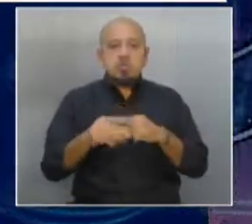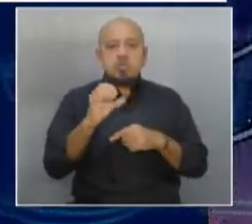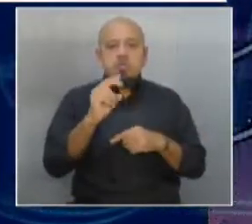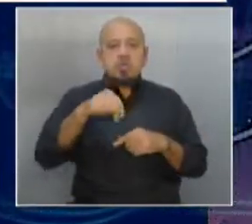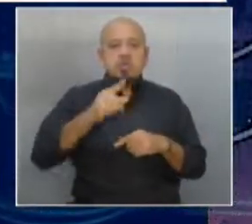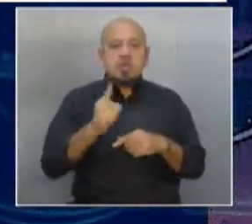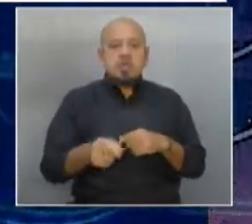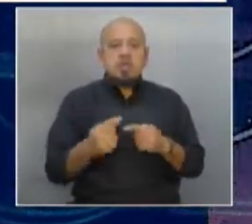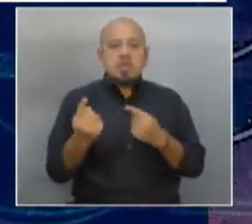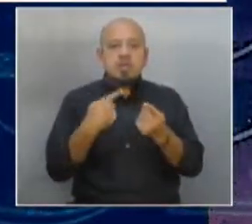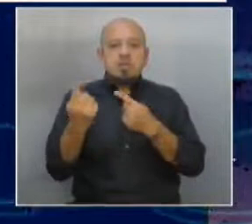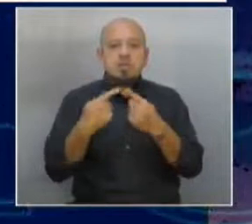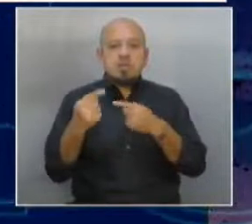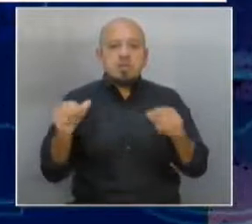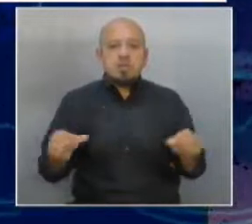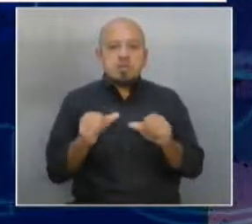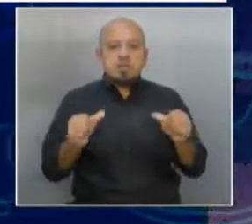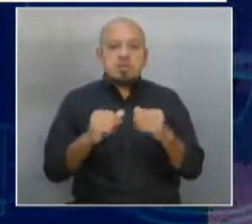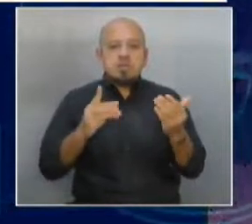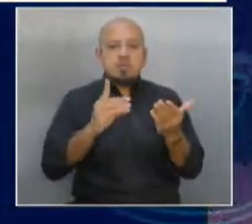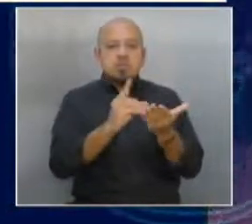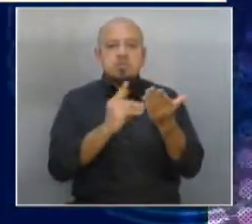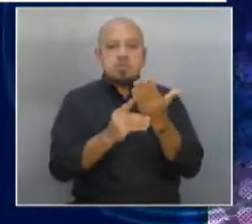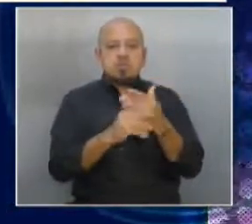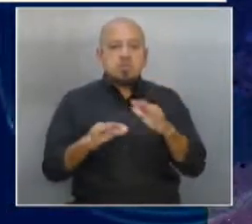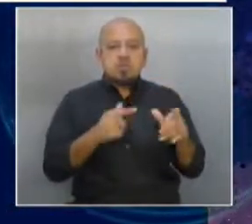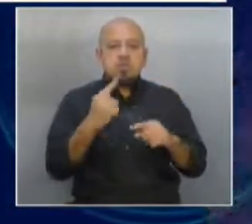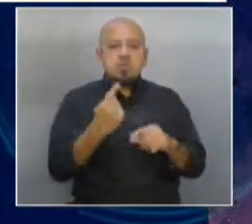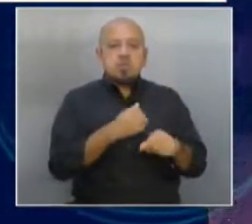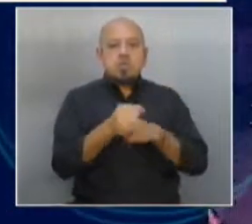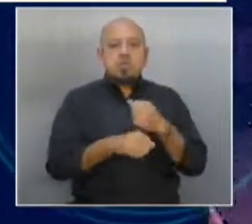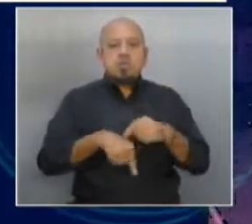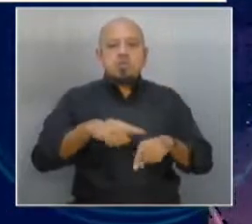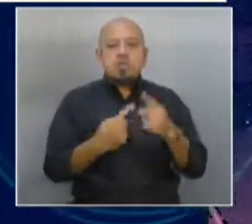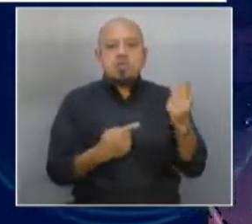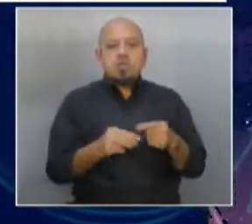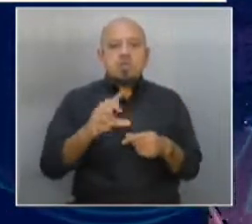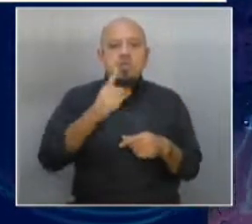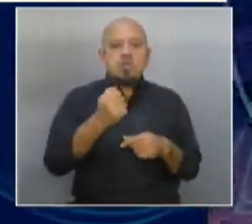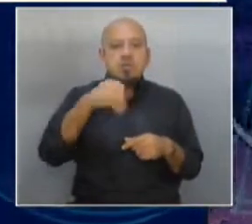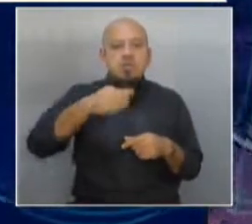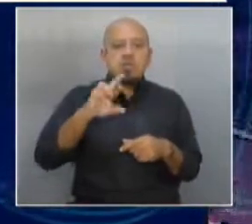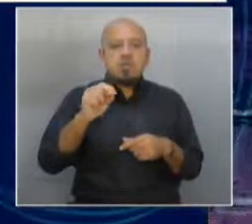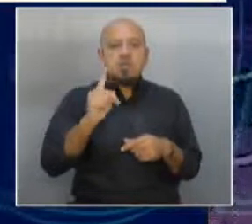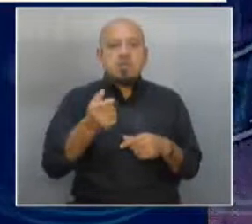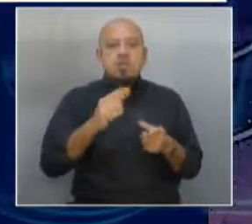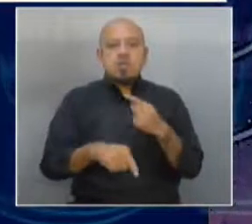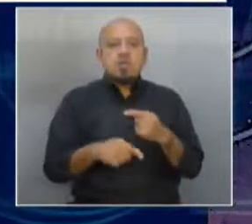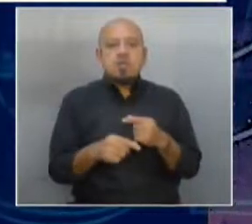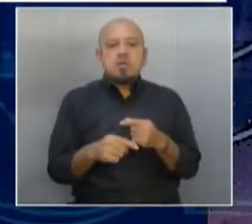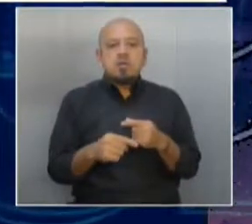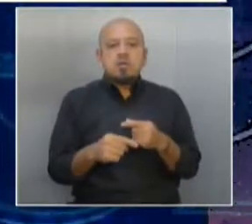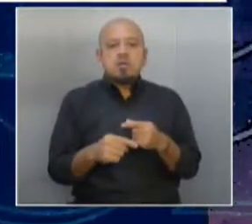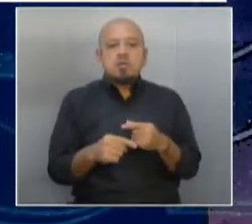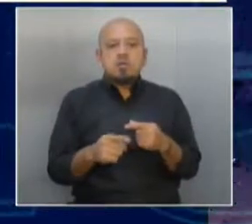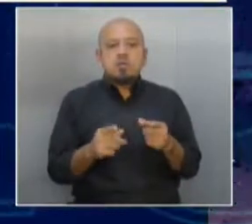y Vueltas, iniciamos un proyecto que duró alrededor de un año y medio, 2 años, que se llamaba La Murga Migrante. Consistía en